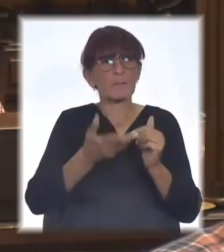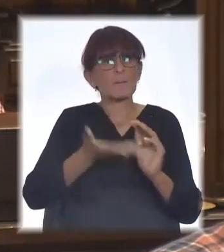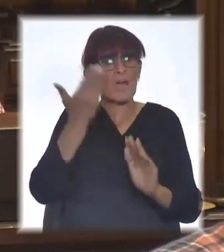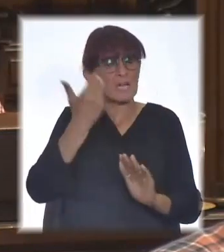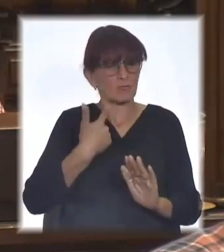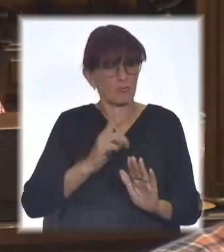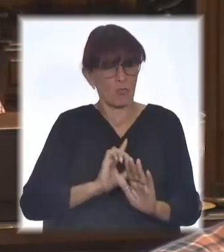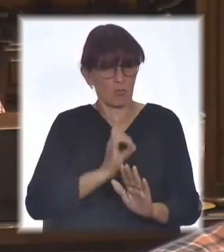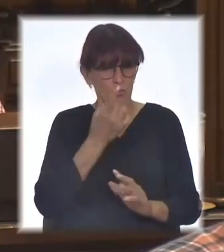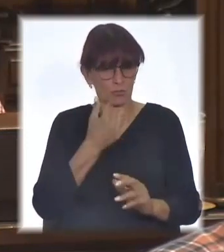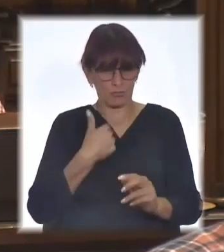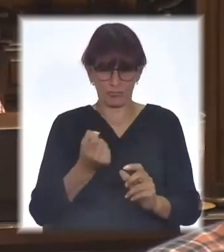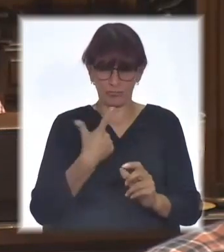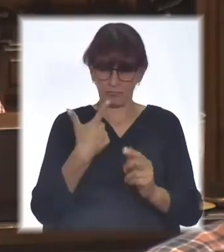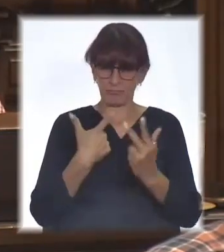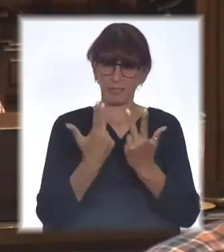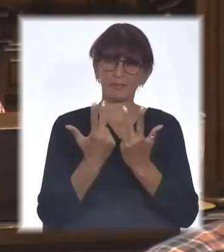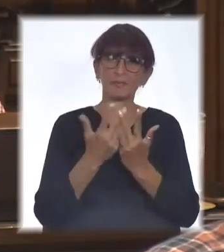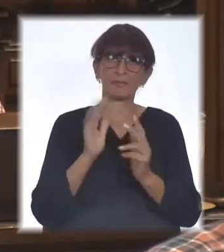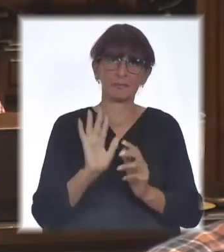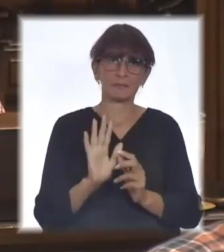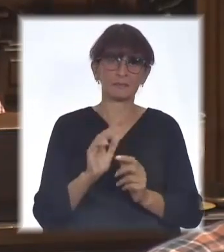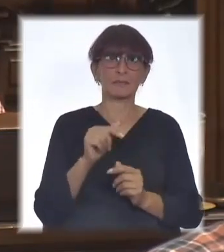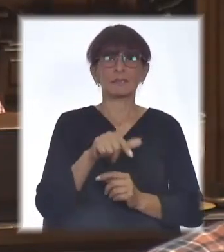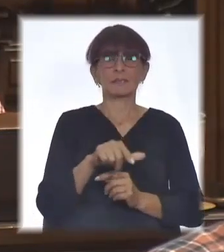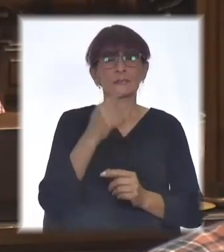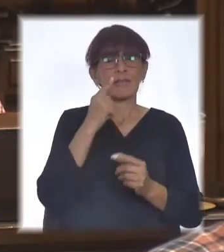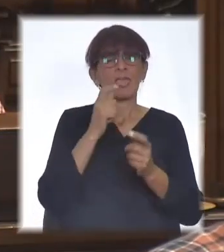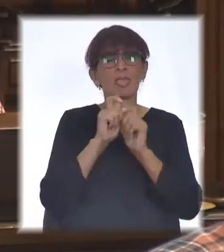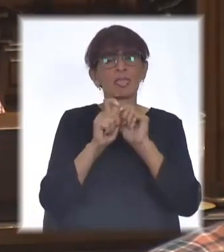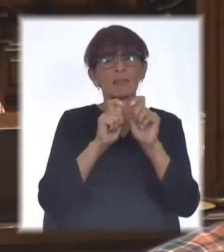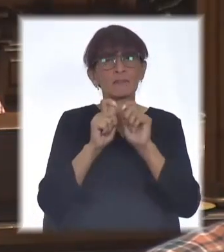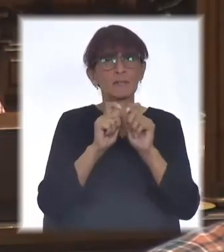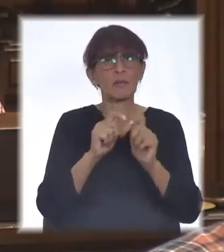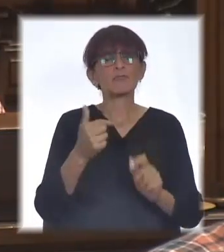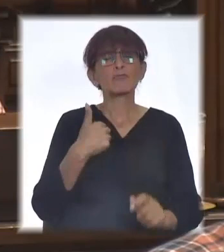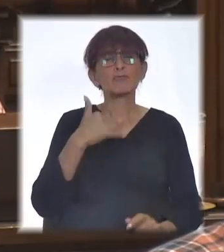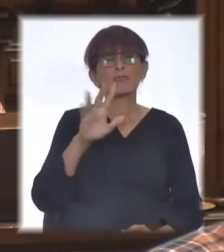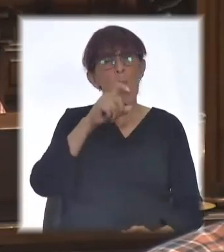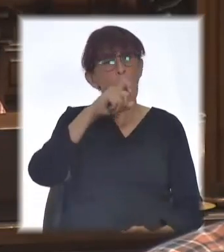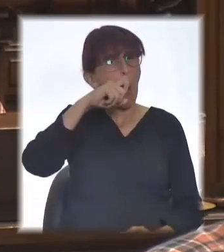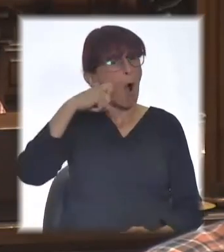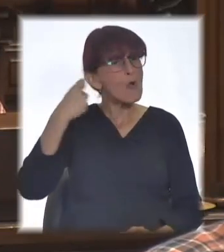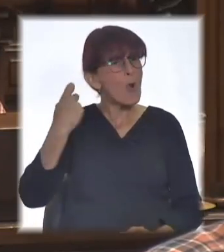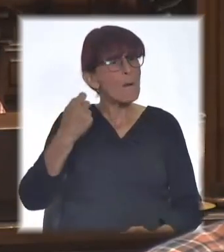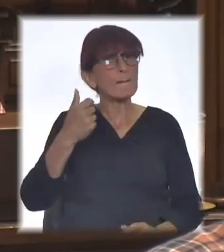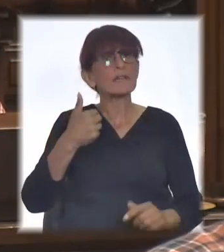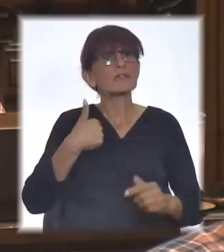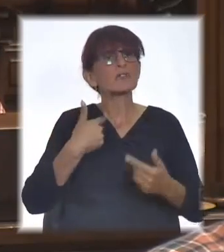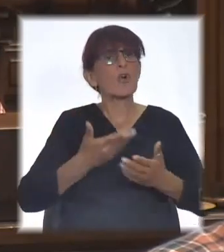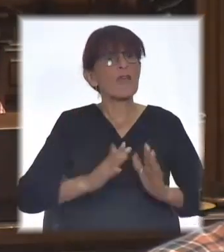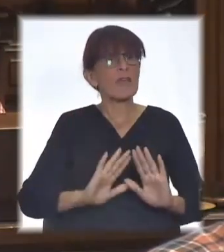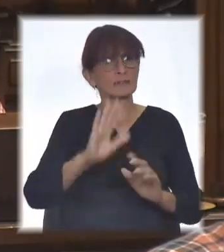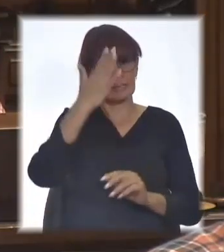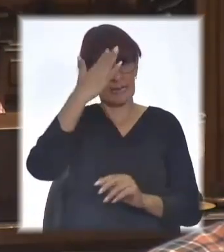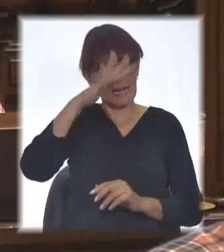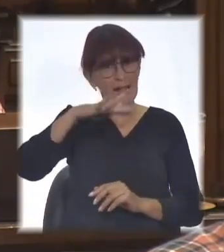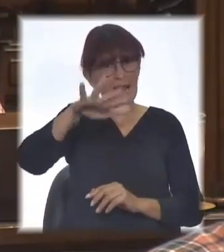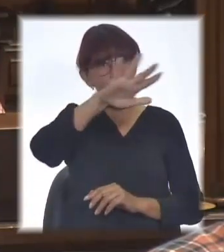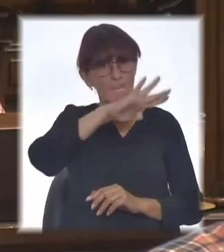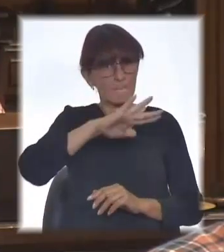orgullo manifestaba en una entrevista yo soy un hombre radicalmente paisano